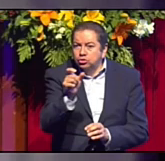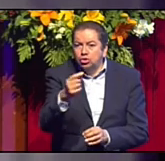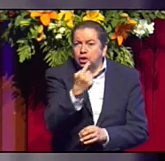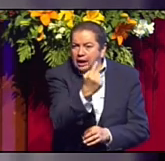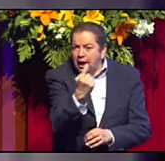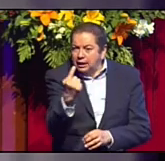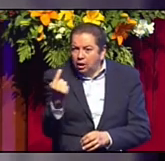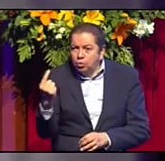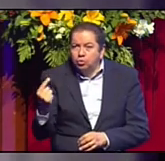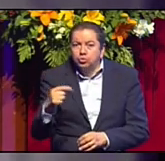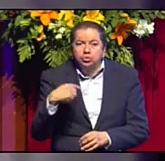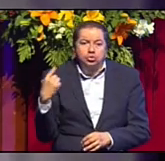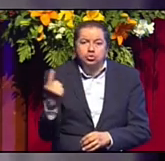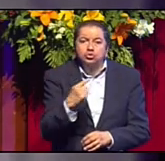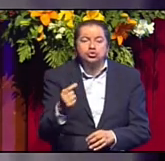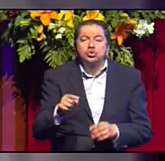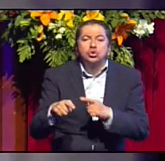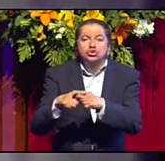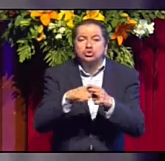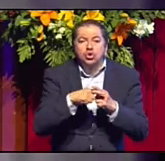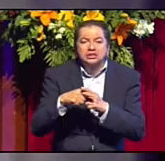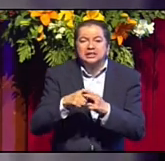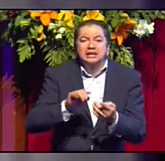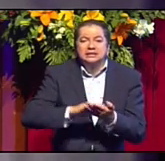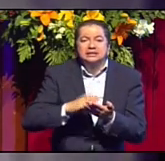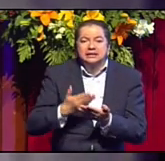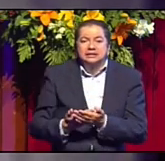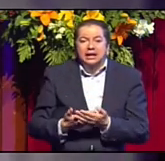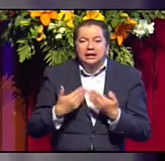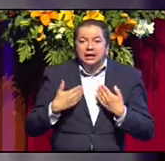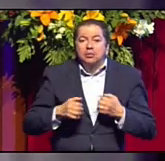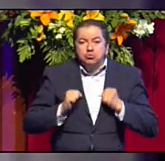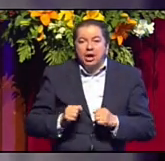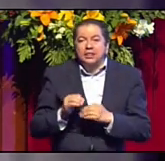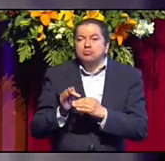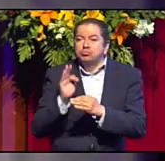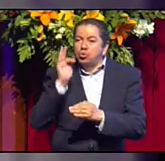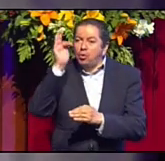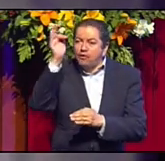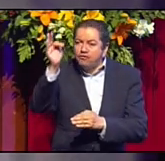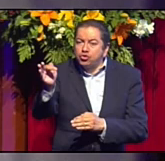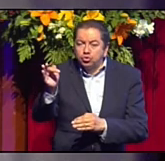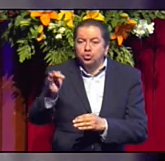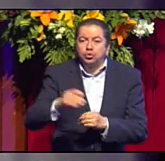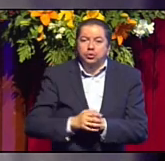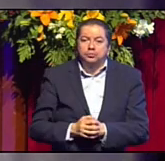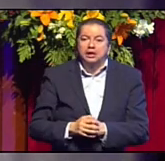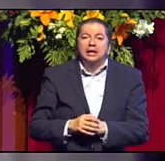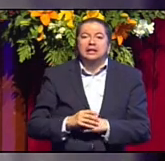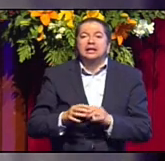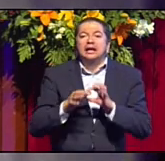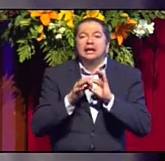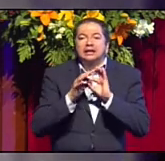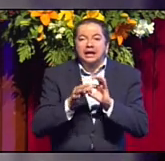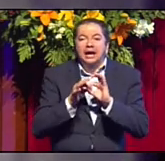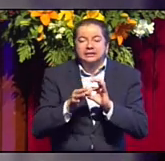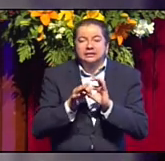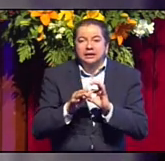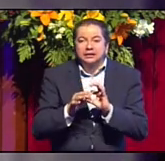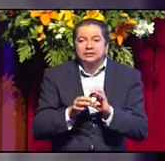nuestros actores, evidentemente una sociedad sana que se puede proyectar en el futuro. Quiero agradecer en mis palabras